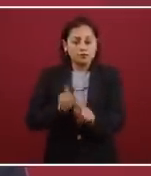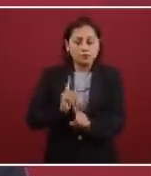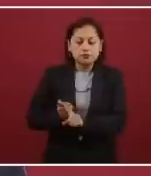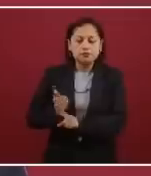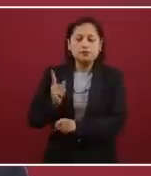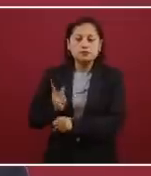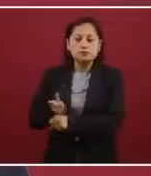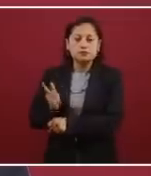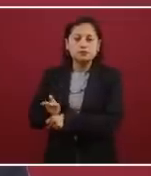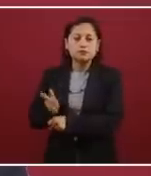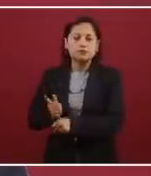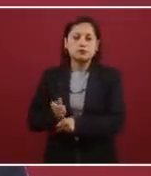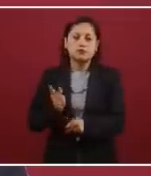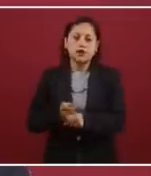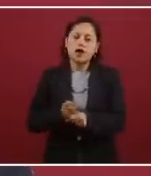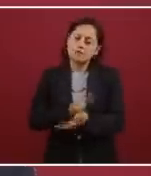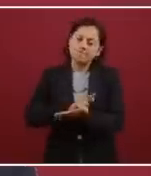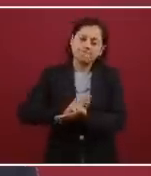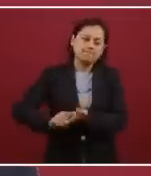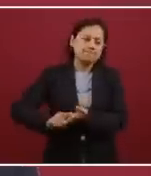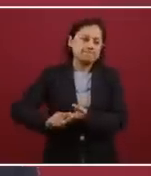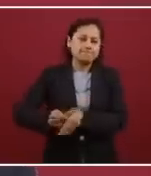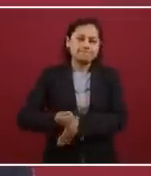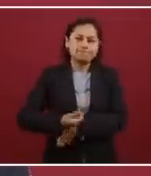que está ahora,